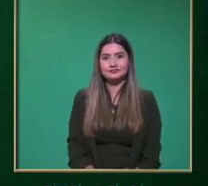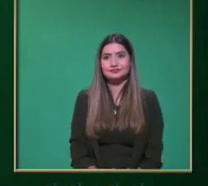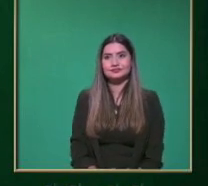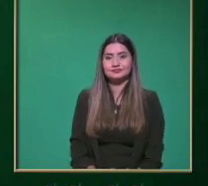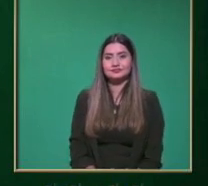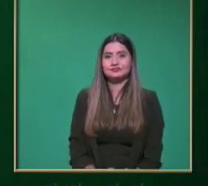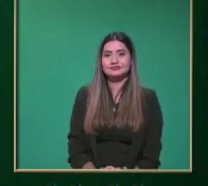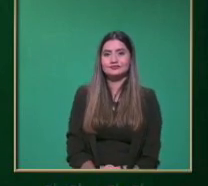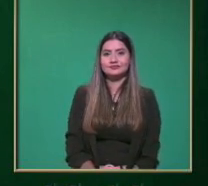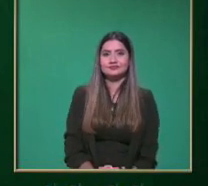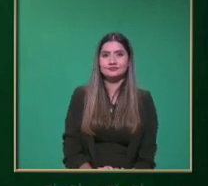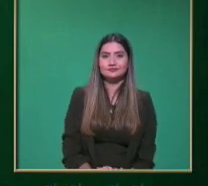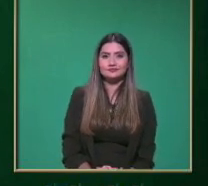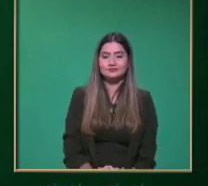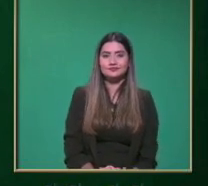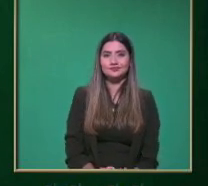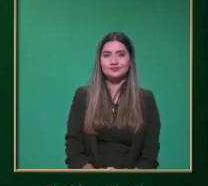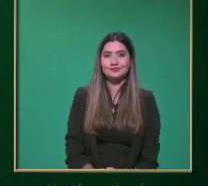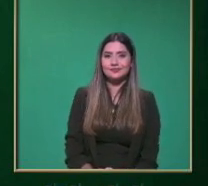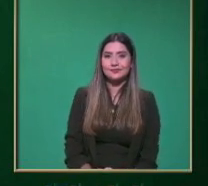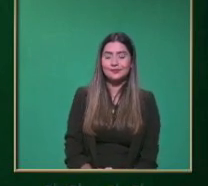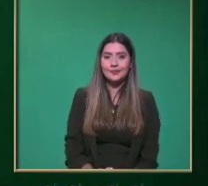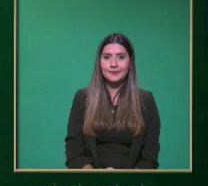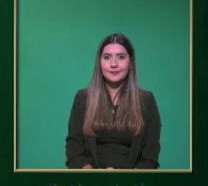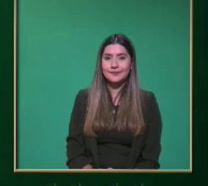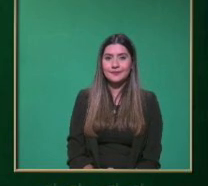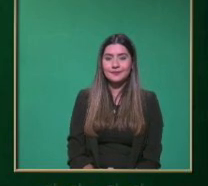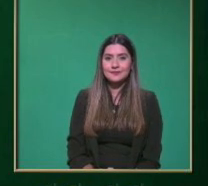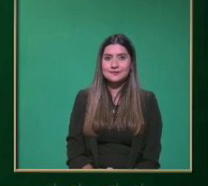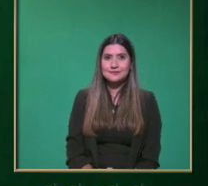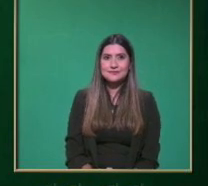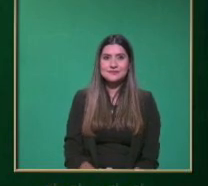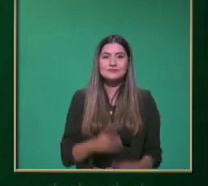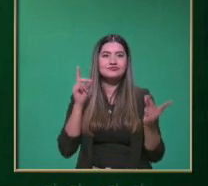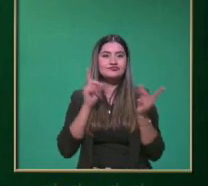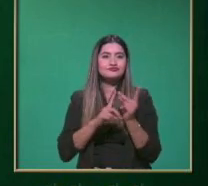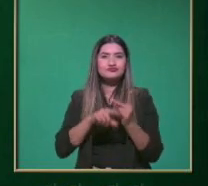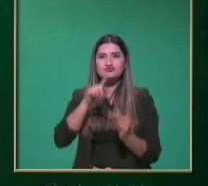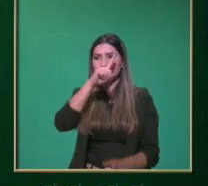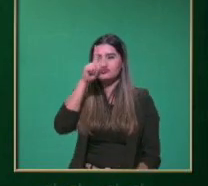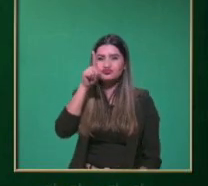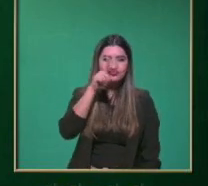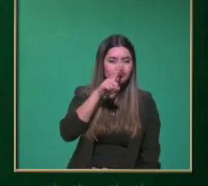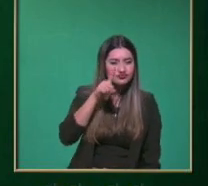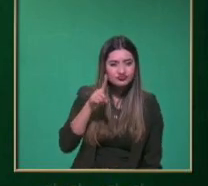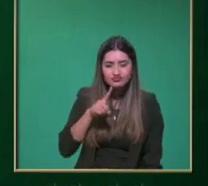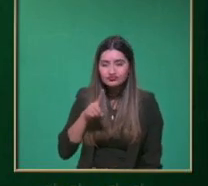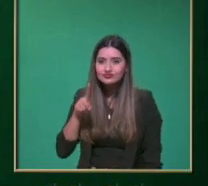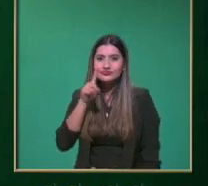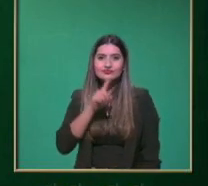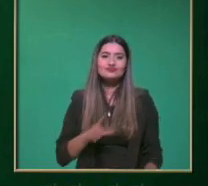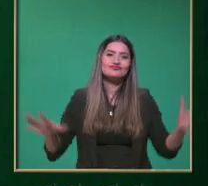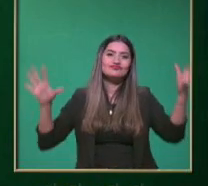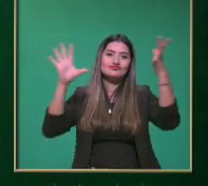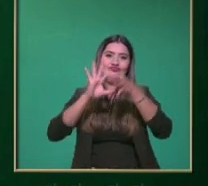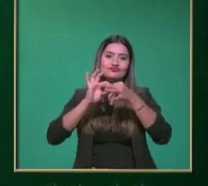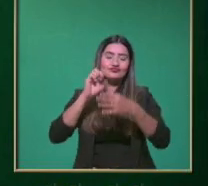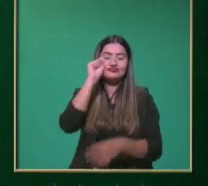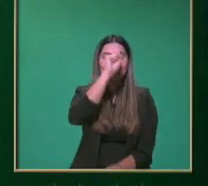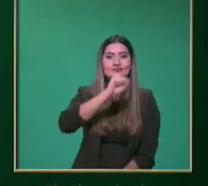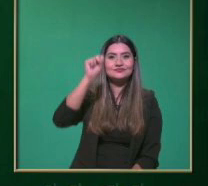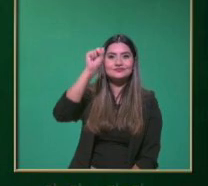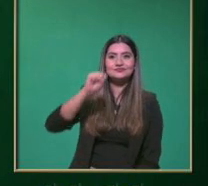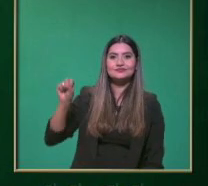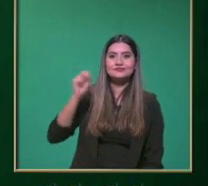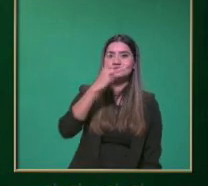está? No encuentro la palabra pino. Ay, ya se me complicó. ¿Dónde estará, niños? Ustedes ya la vieron. ¿Con qué sílaba inicia? Con pi.